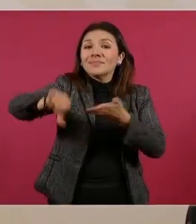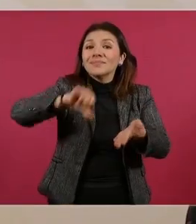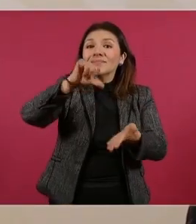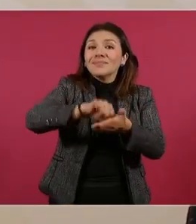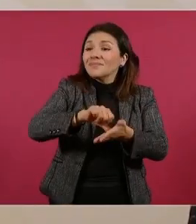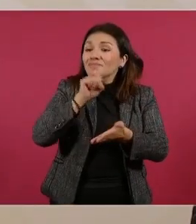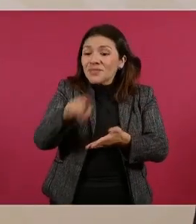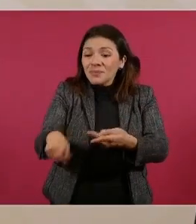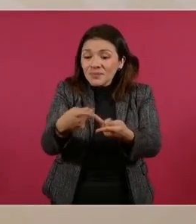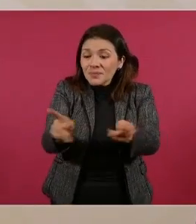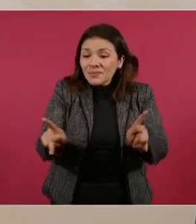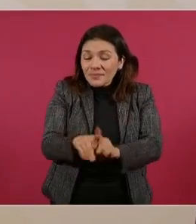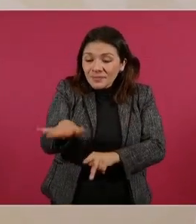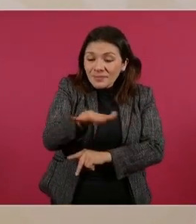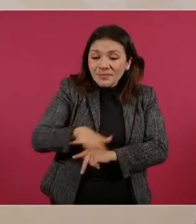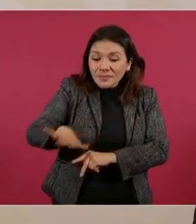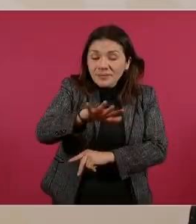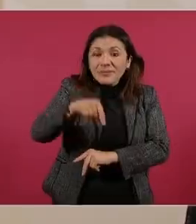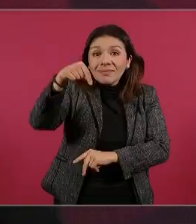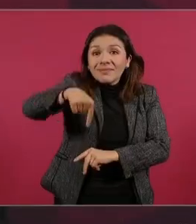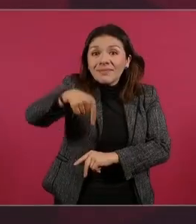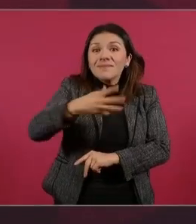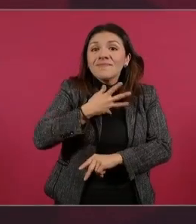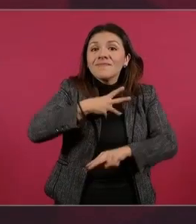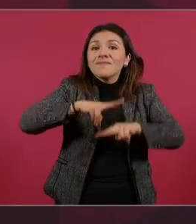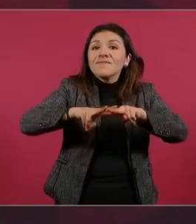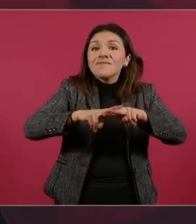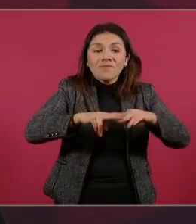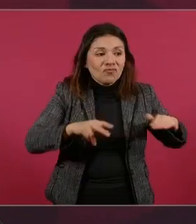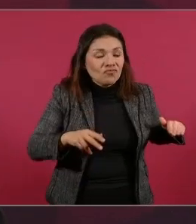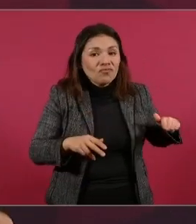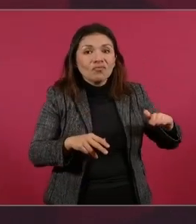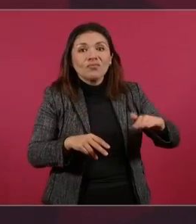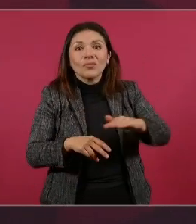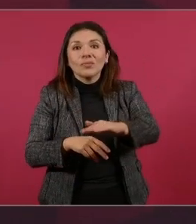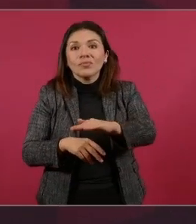plaza principal ahí están las